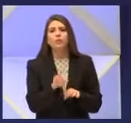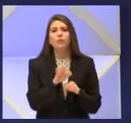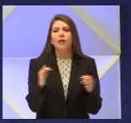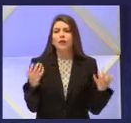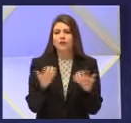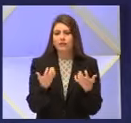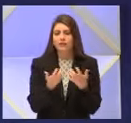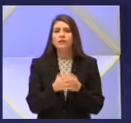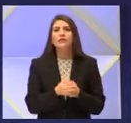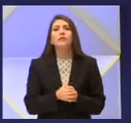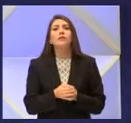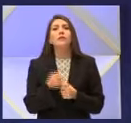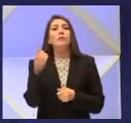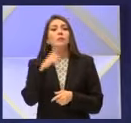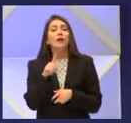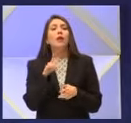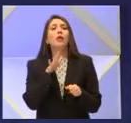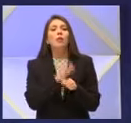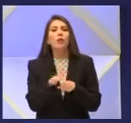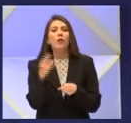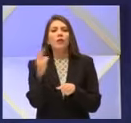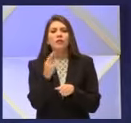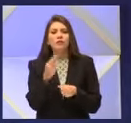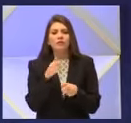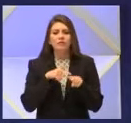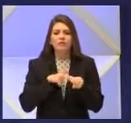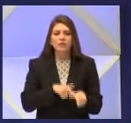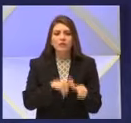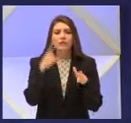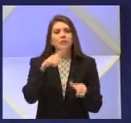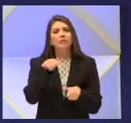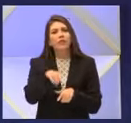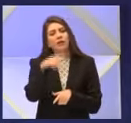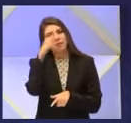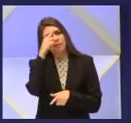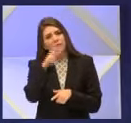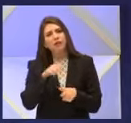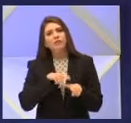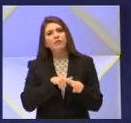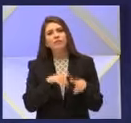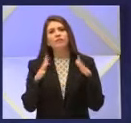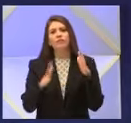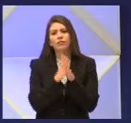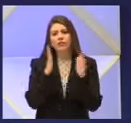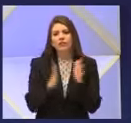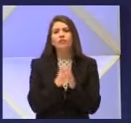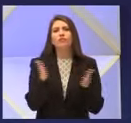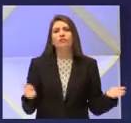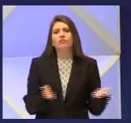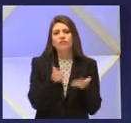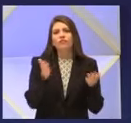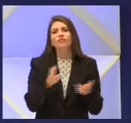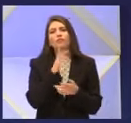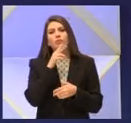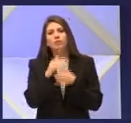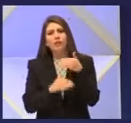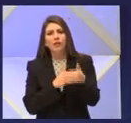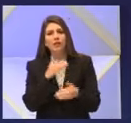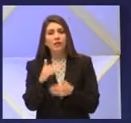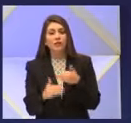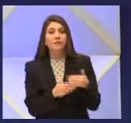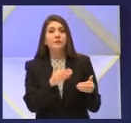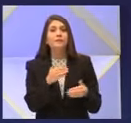e incursionar participar de una manera más e intensa más efectiva